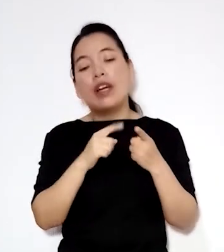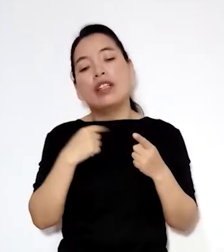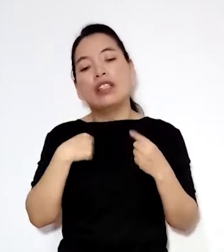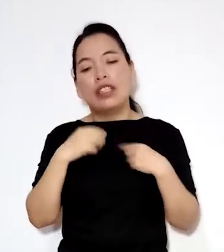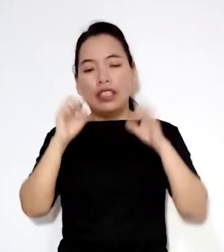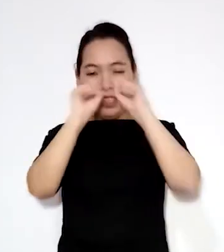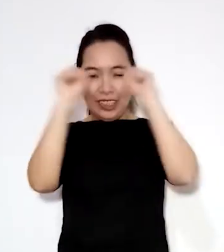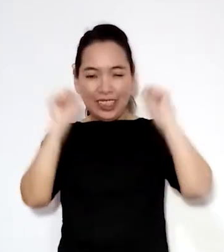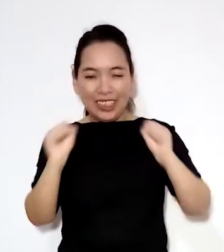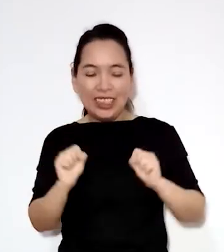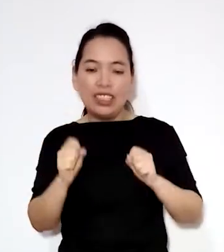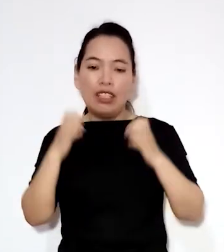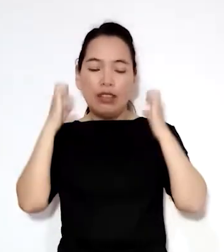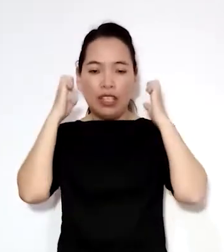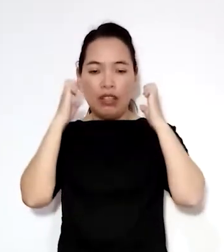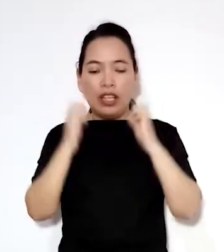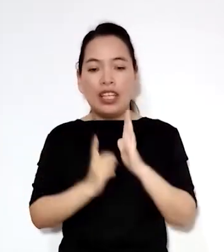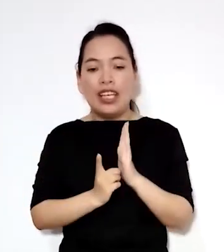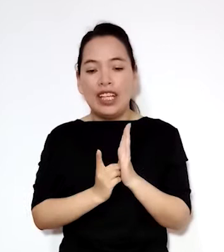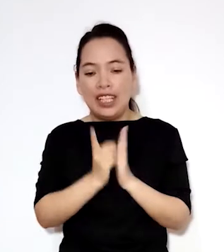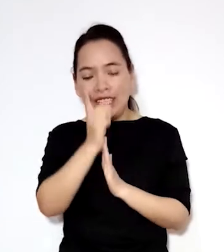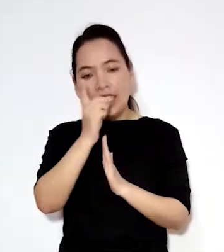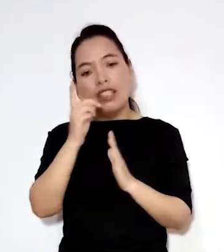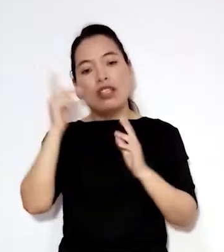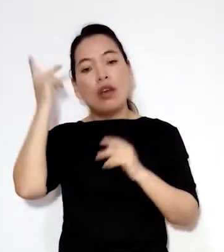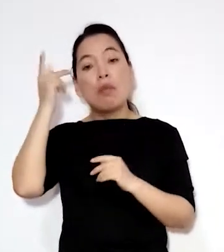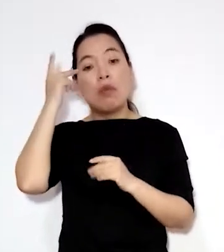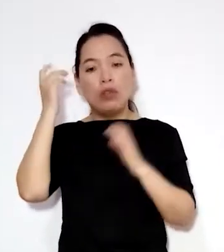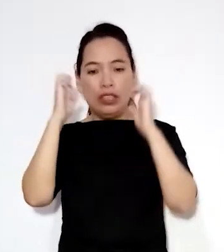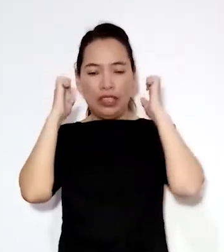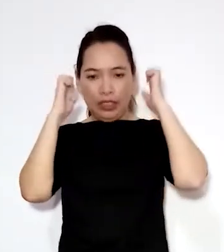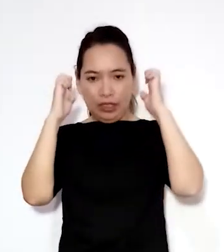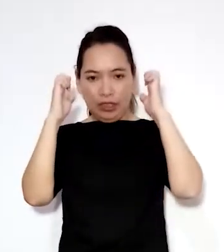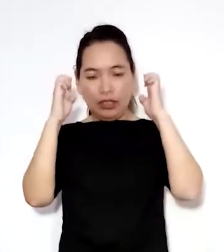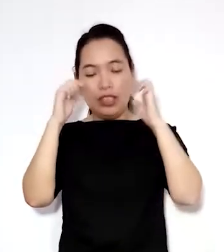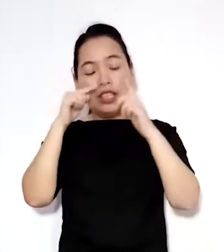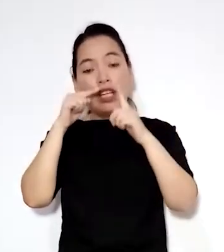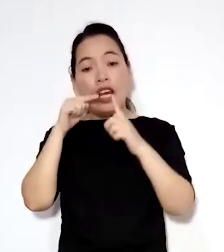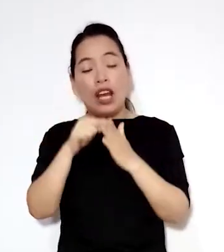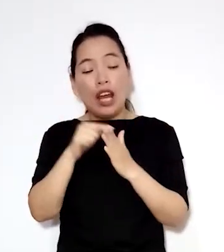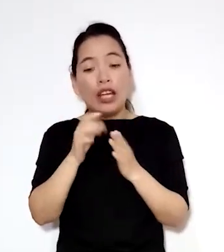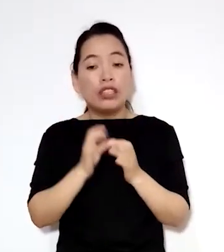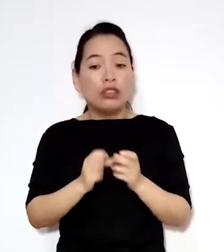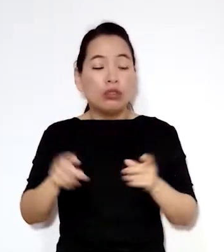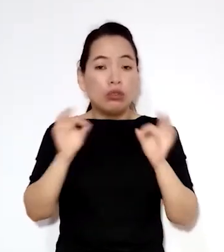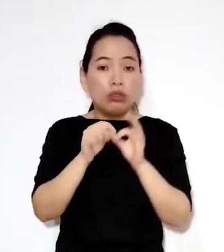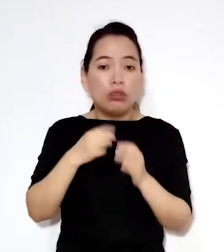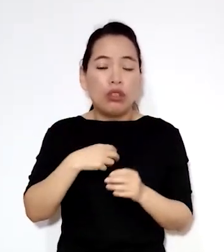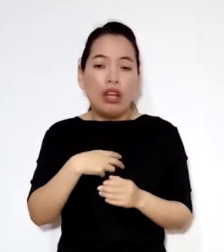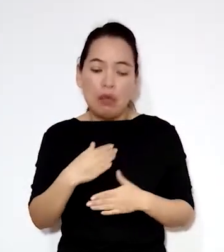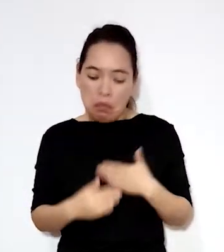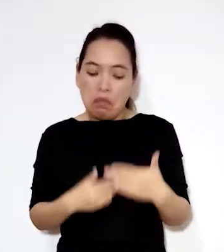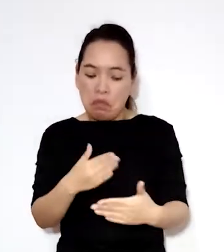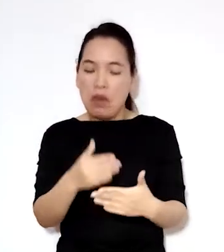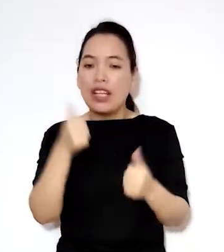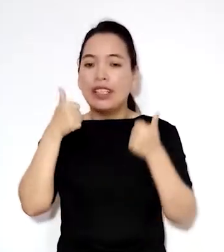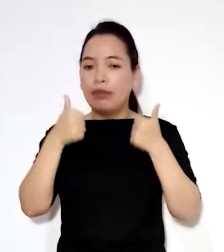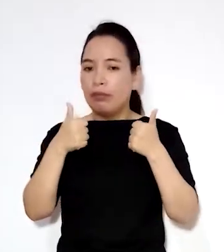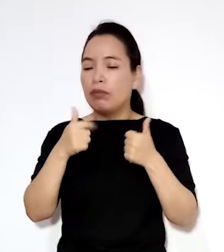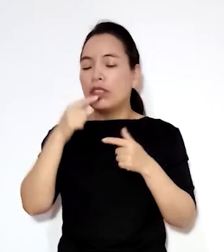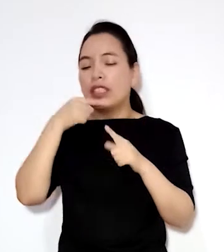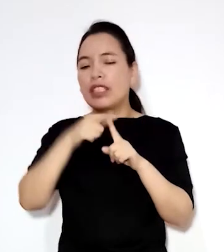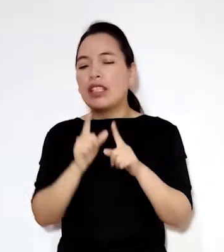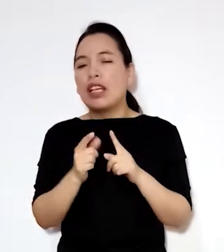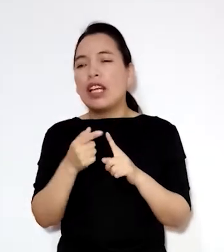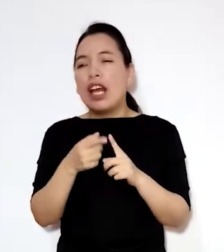educativos y desarrollo de políticas educativas, lo que se reconoce realmente avances, sobre todo después de la adopción